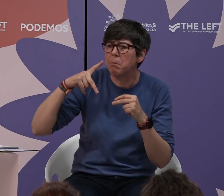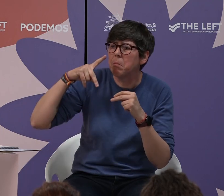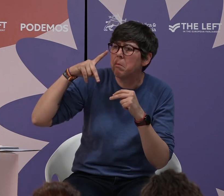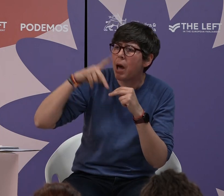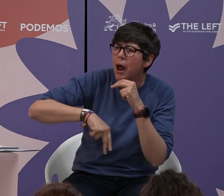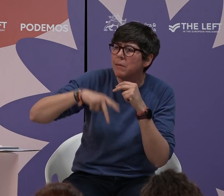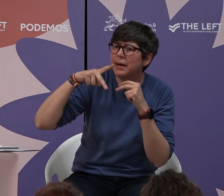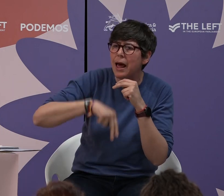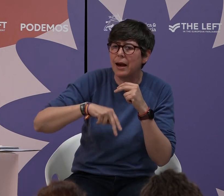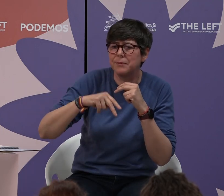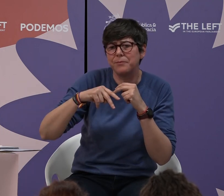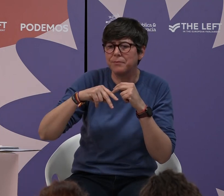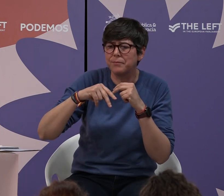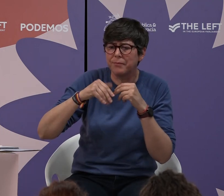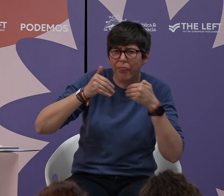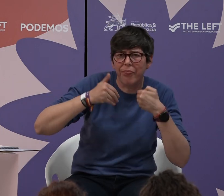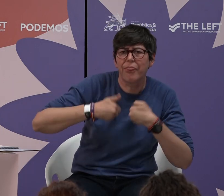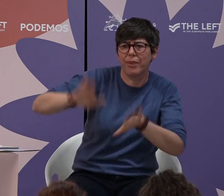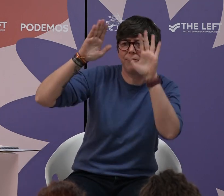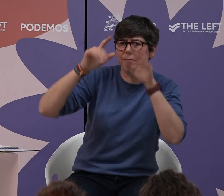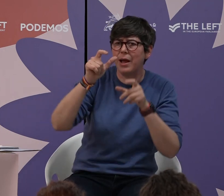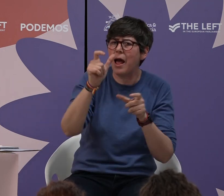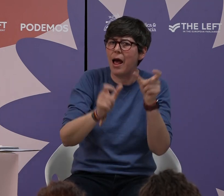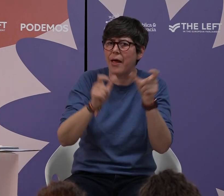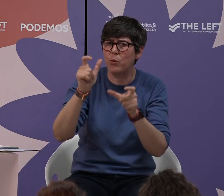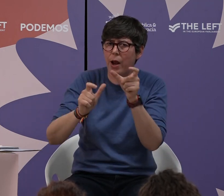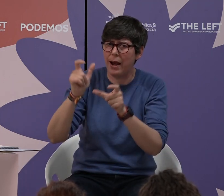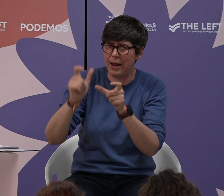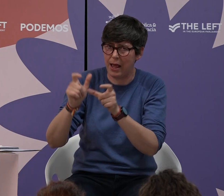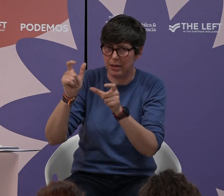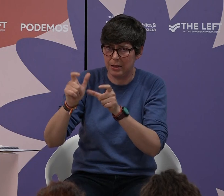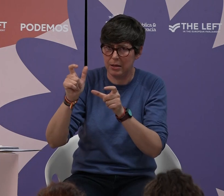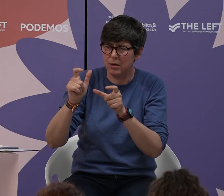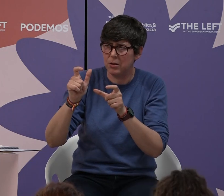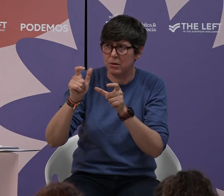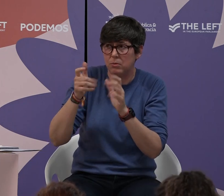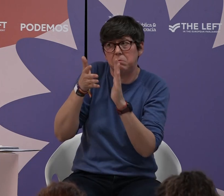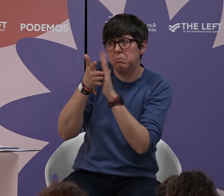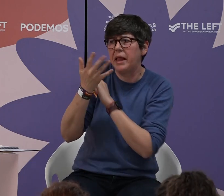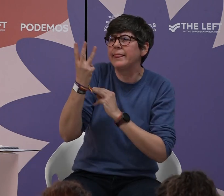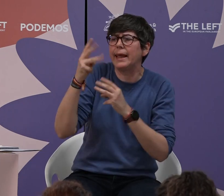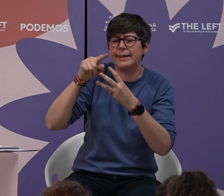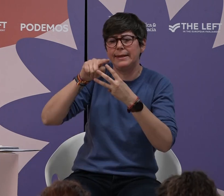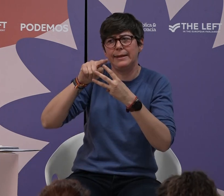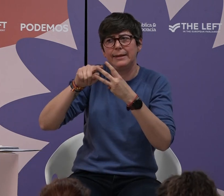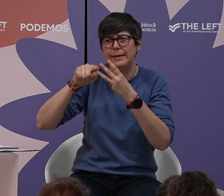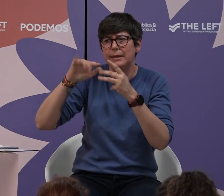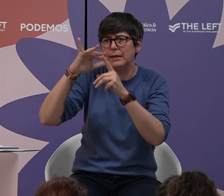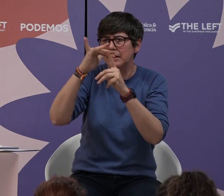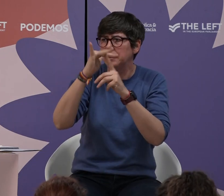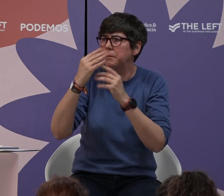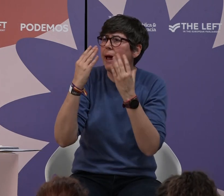queremos conseguir para evitar también dejar a la ciudadanía a un lado